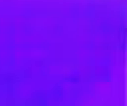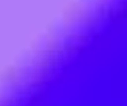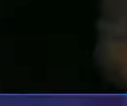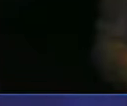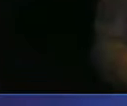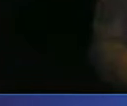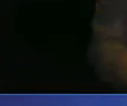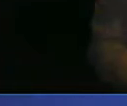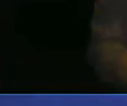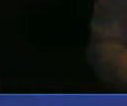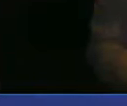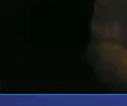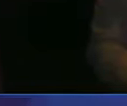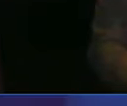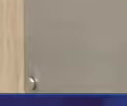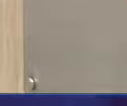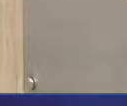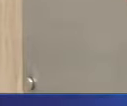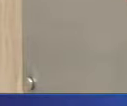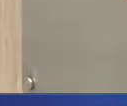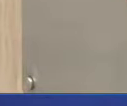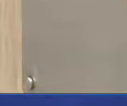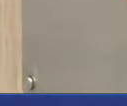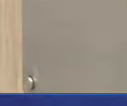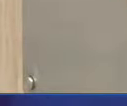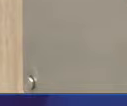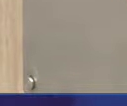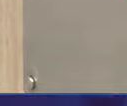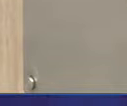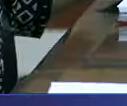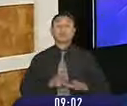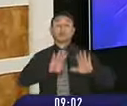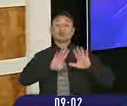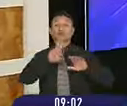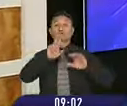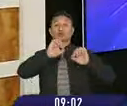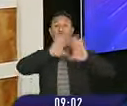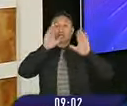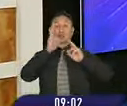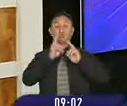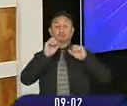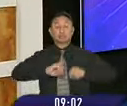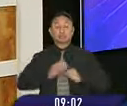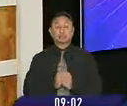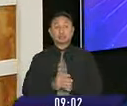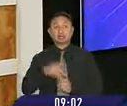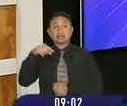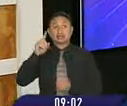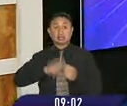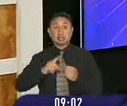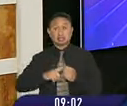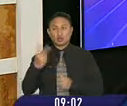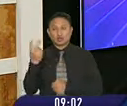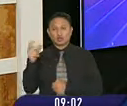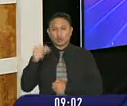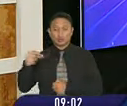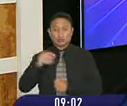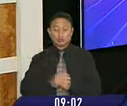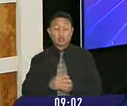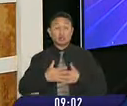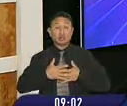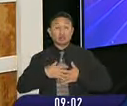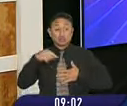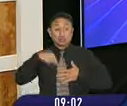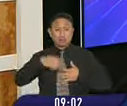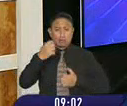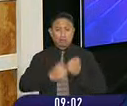nuevo decreto ley a la Corte Constitucional a pesar del rechazo. Sino queridos, 12 grados centígrados en la ciudad de Quito, y si nosotros sufrimos